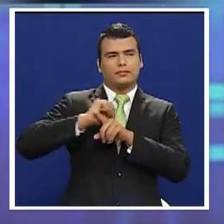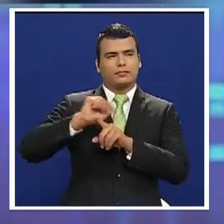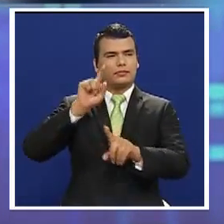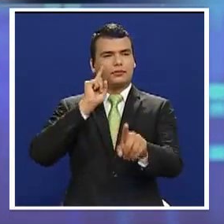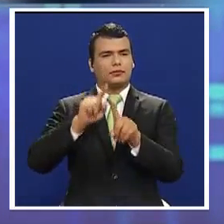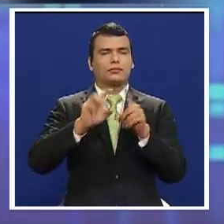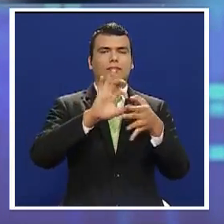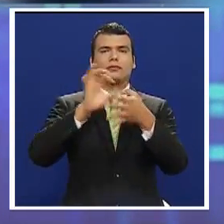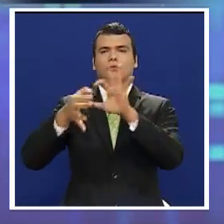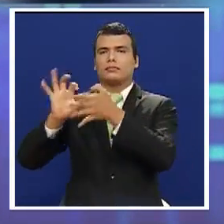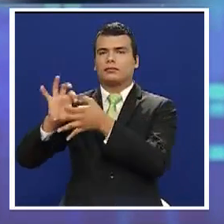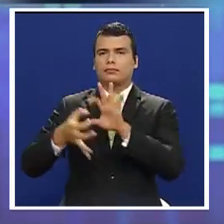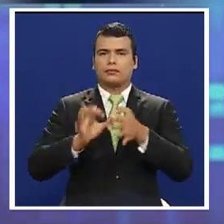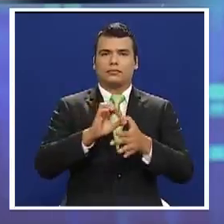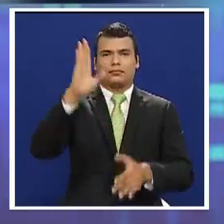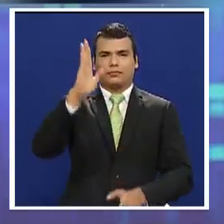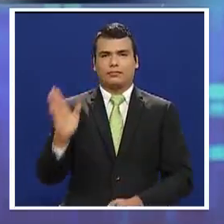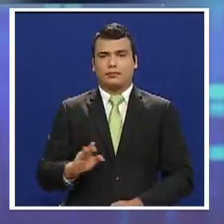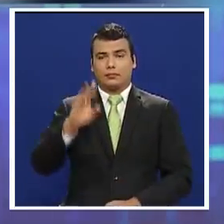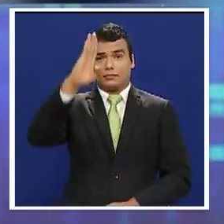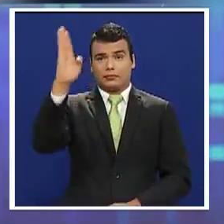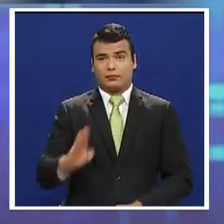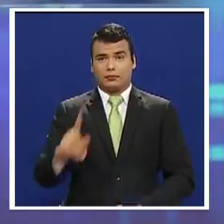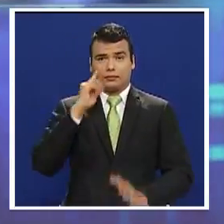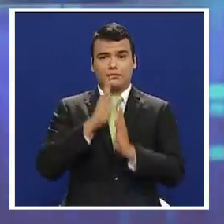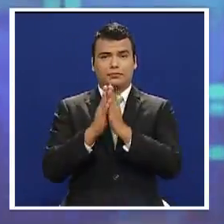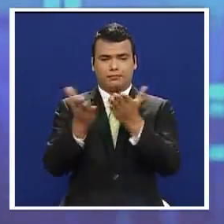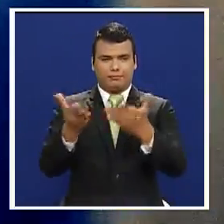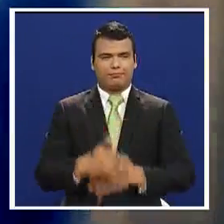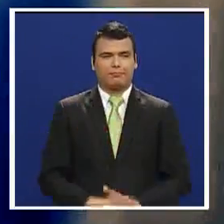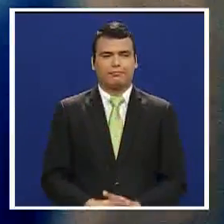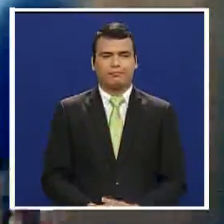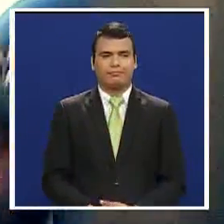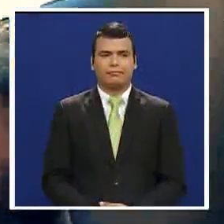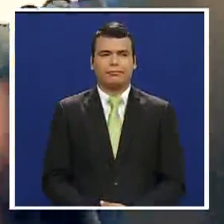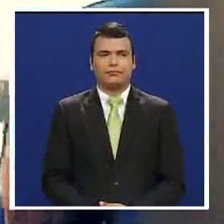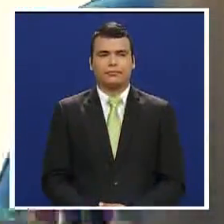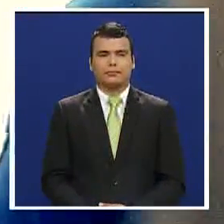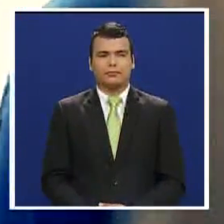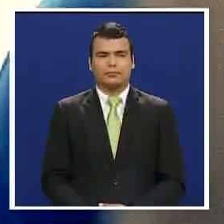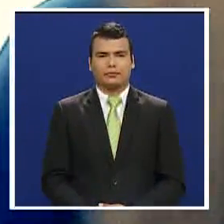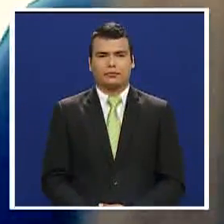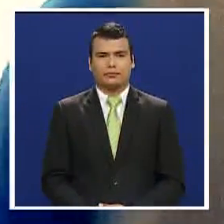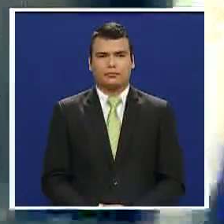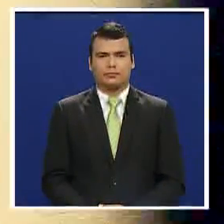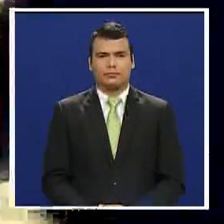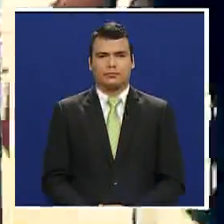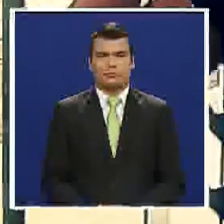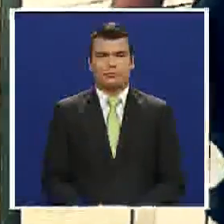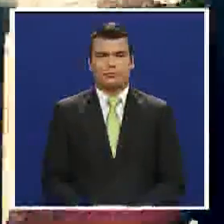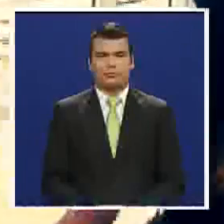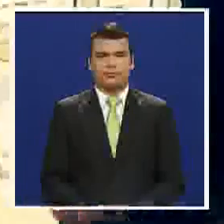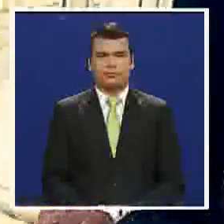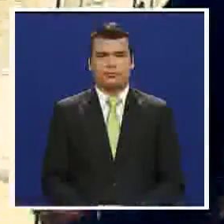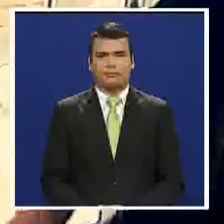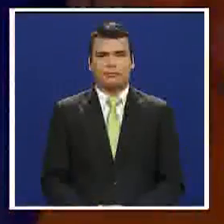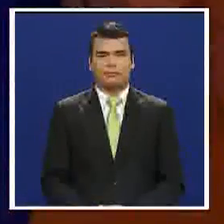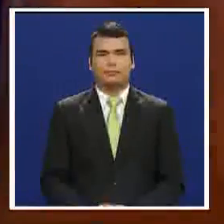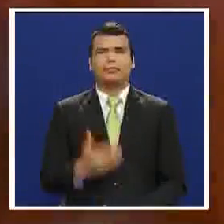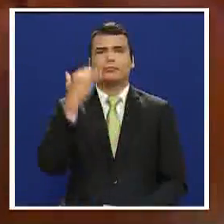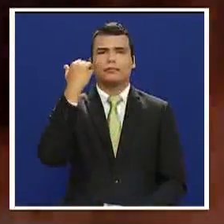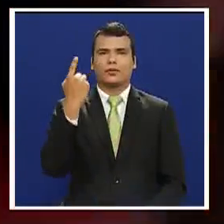cosas importantes, y eso hay que reconocerlo a los jugadores. Intentaron jugar, tuvieron la actitud, tuvieron más